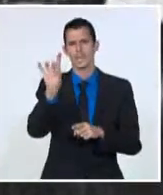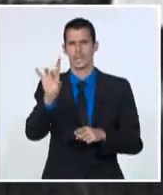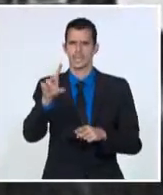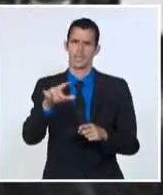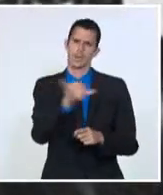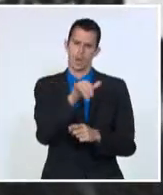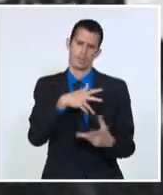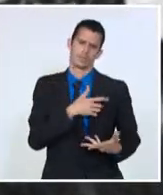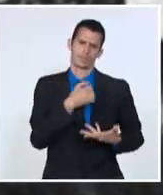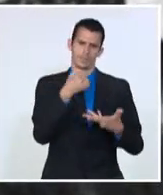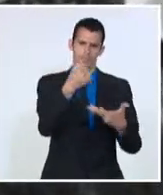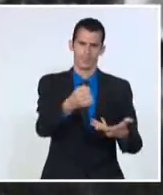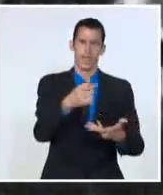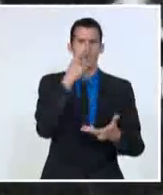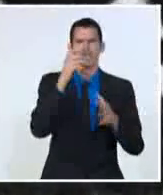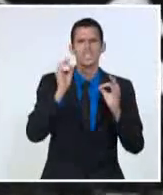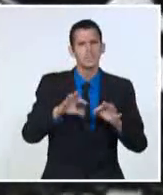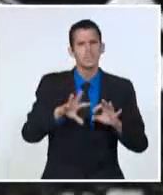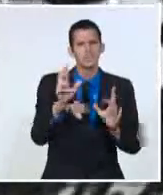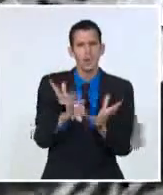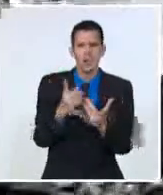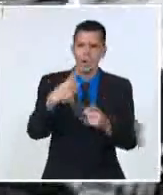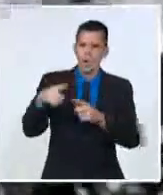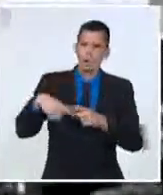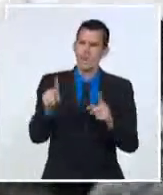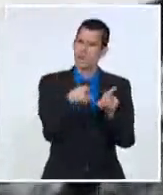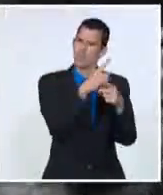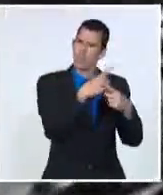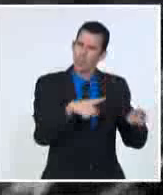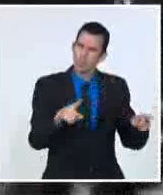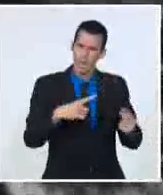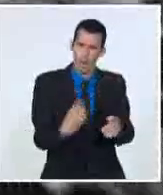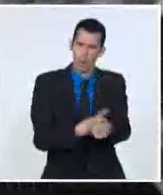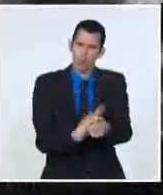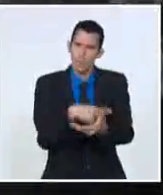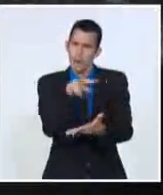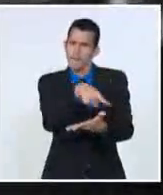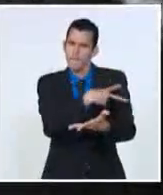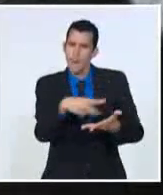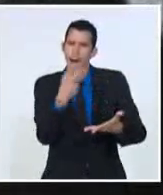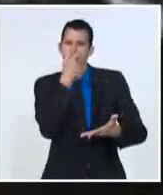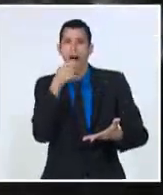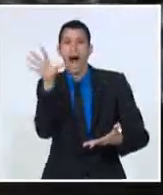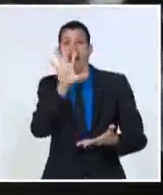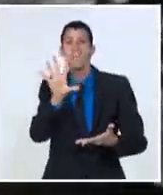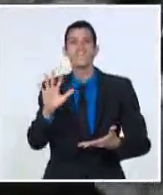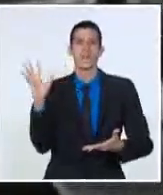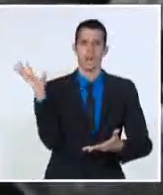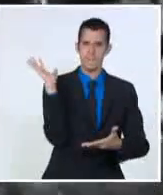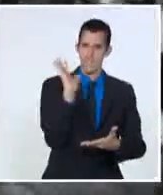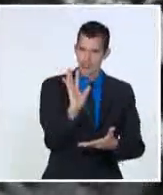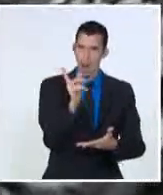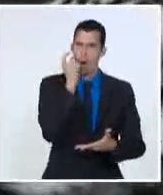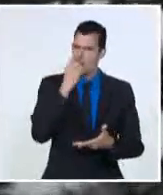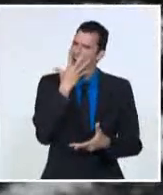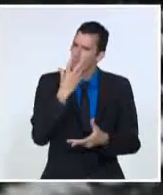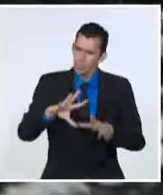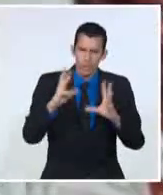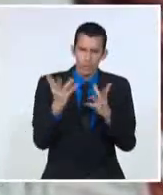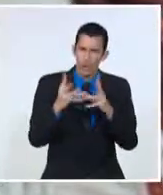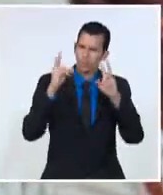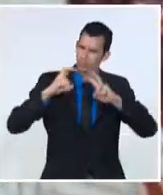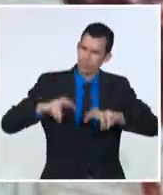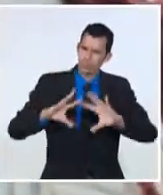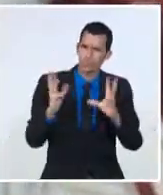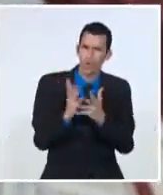preservación y difusión de las tradiciones musicales y de danza de origen africano también dedicó su vida al magisterio a